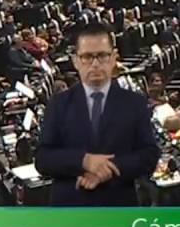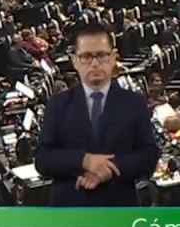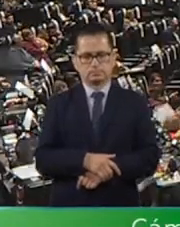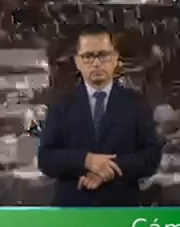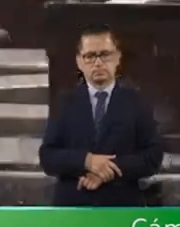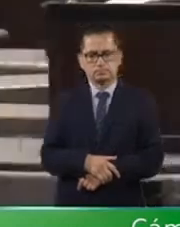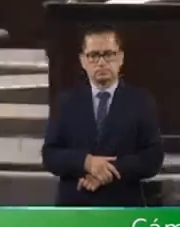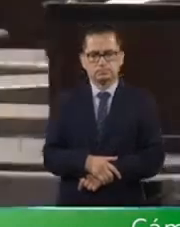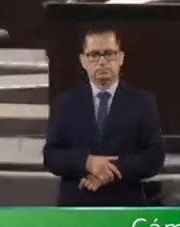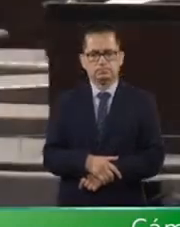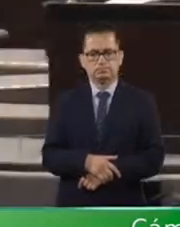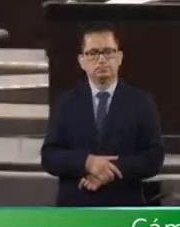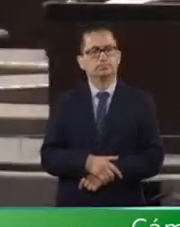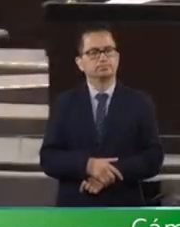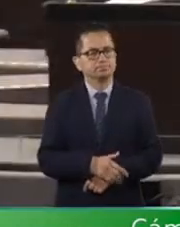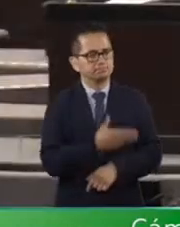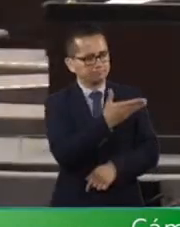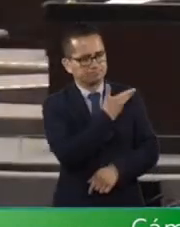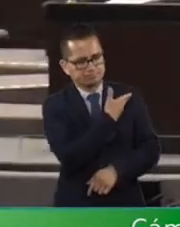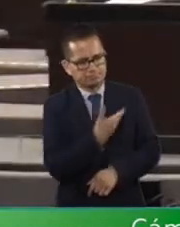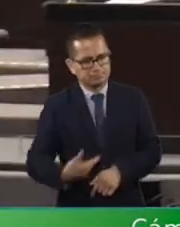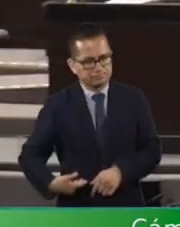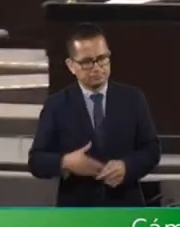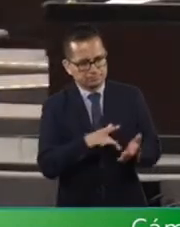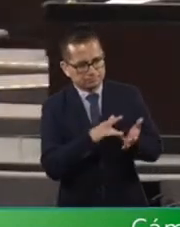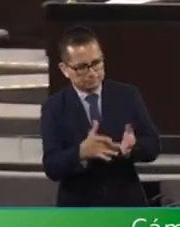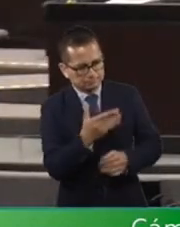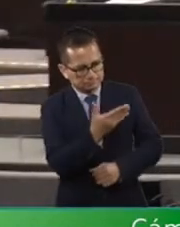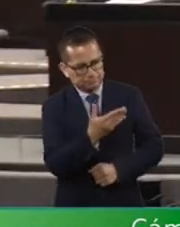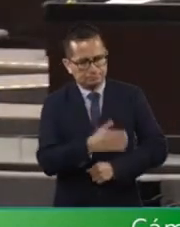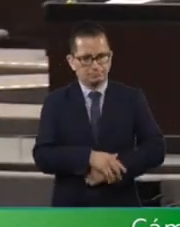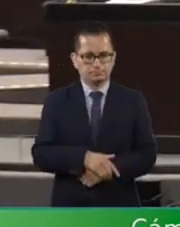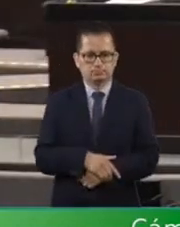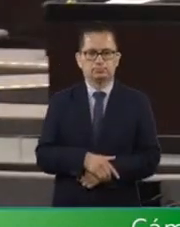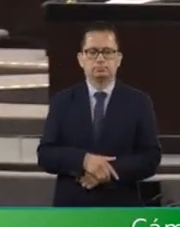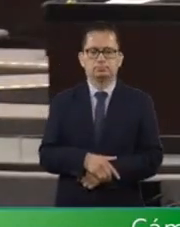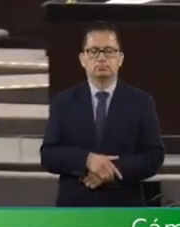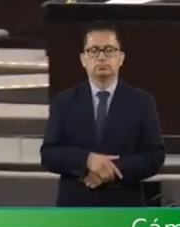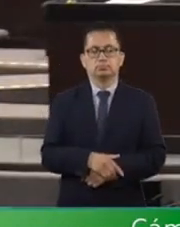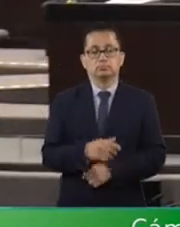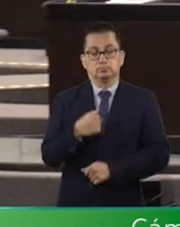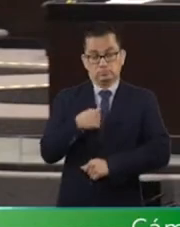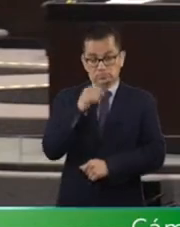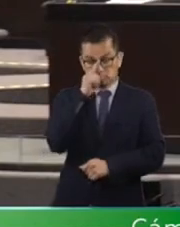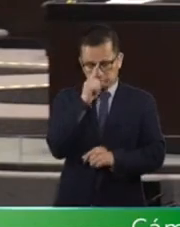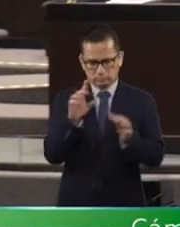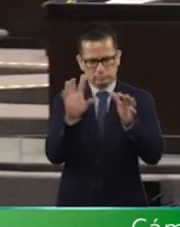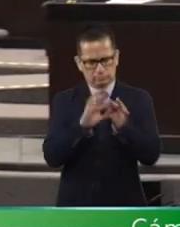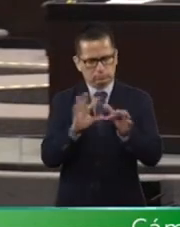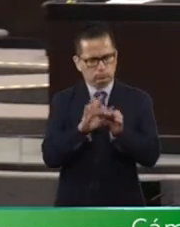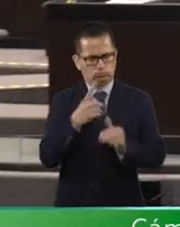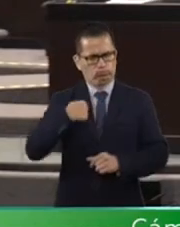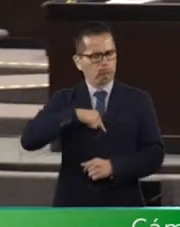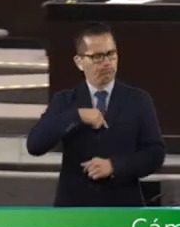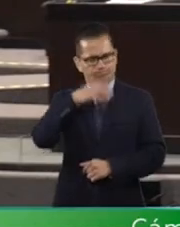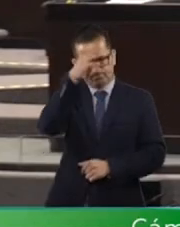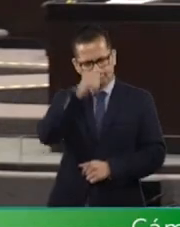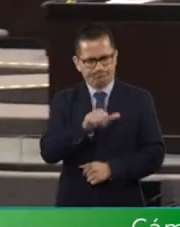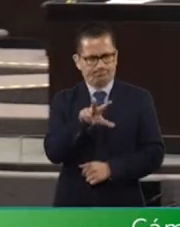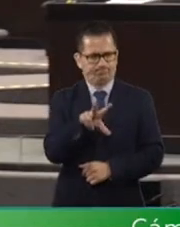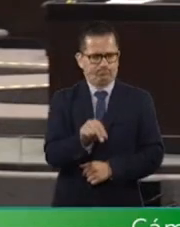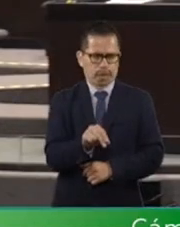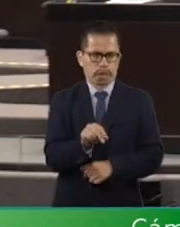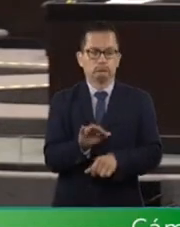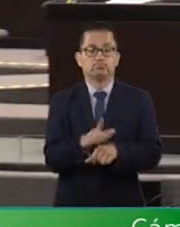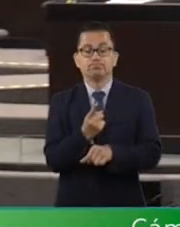Muchas gracias, presidenta, con su permiso. Posiciono en contra de esta reforma, uno, porque no